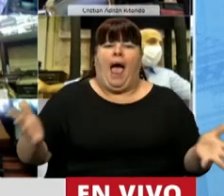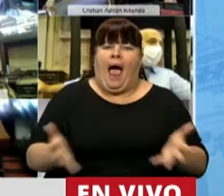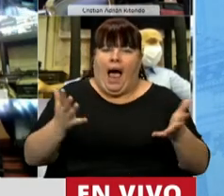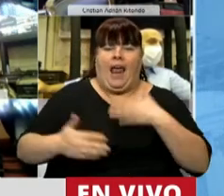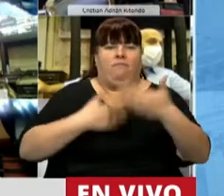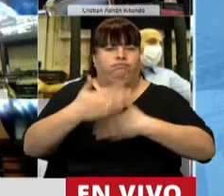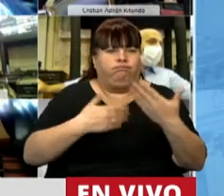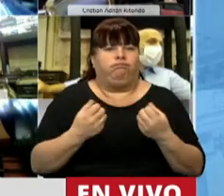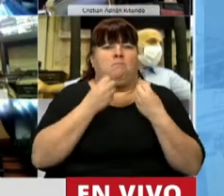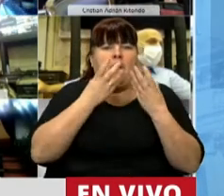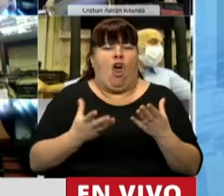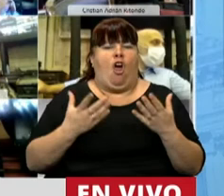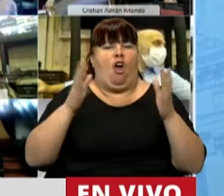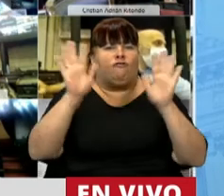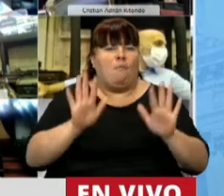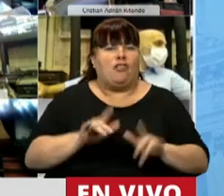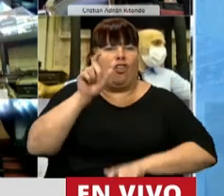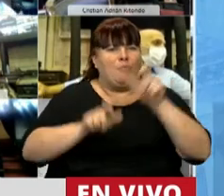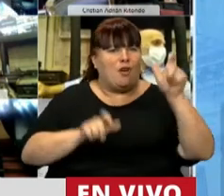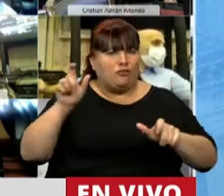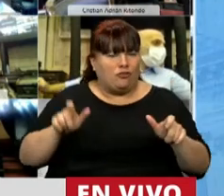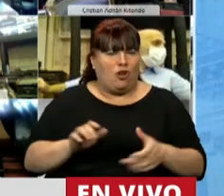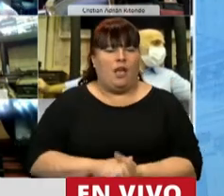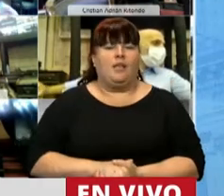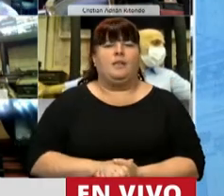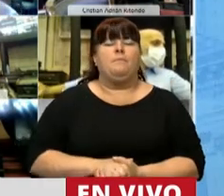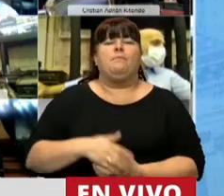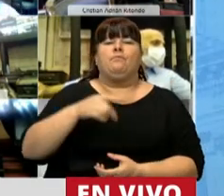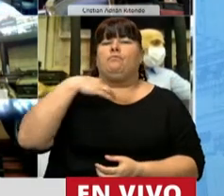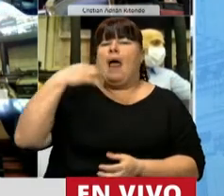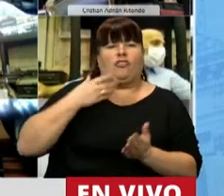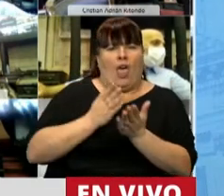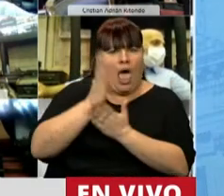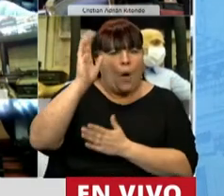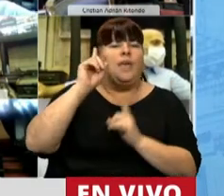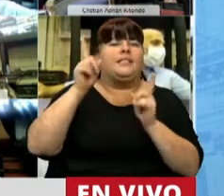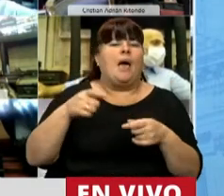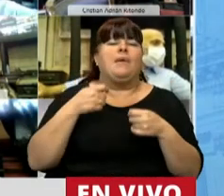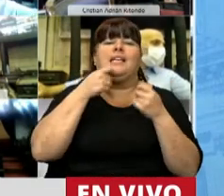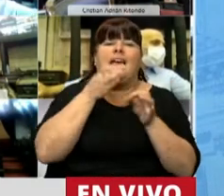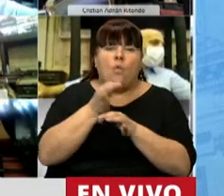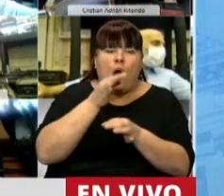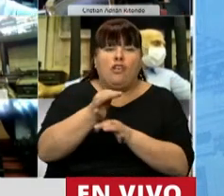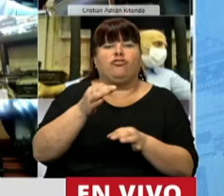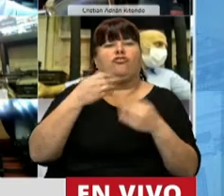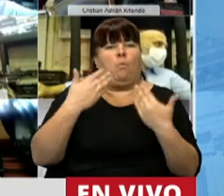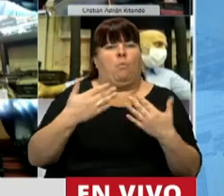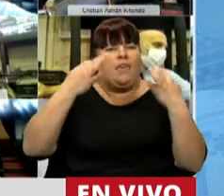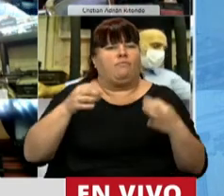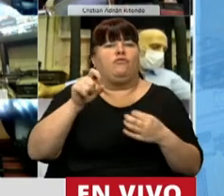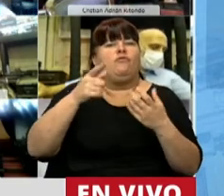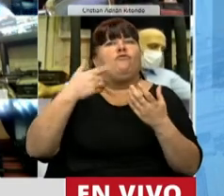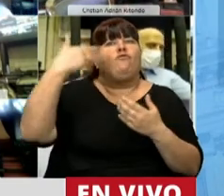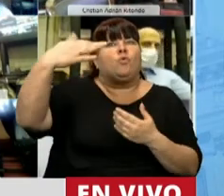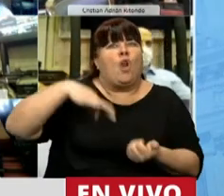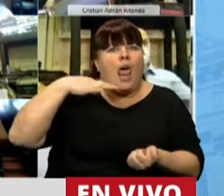desarrollar, fortalecer la formación integral de las personas a lo largo de toda la vida y promover en cada educando la capacidad de definir su proyecto